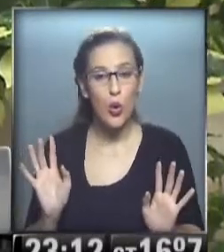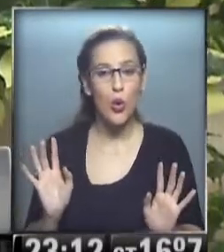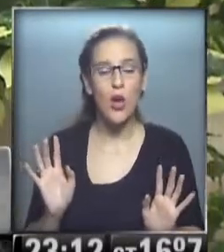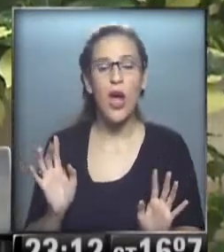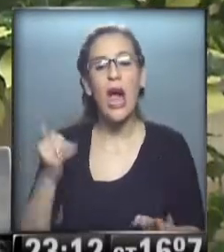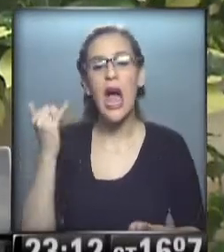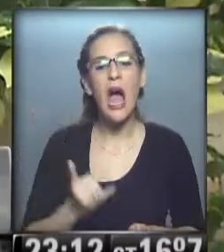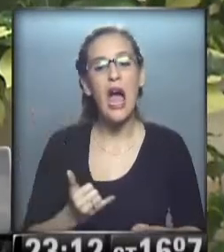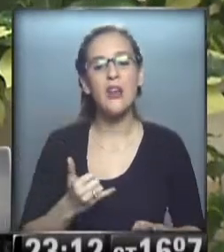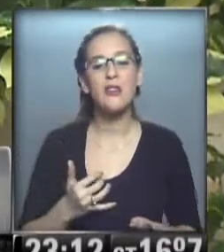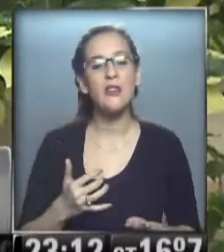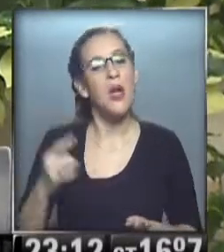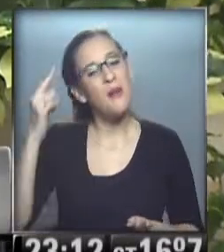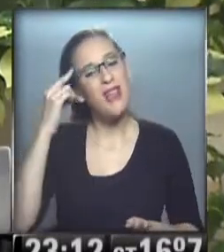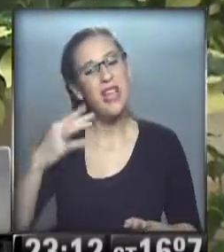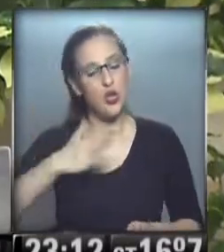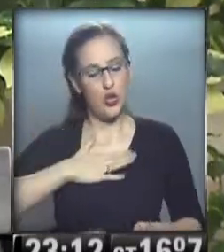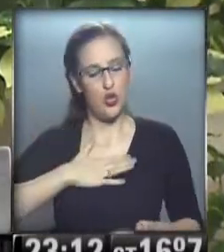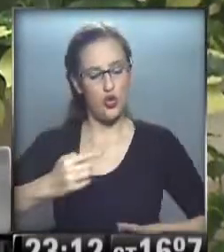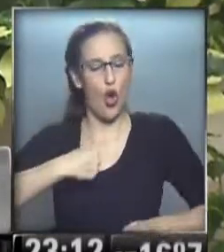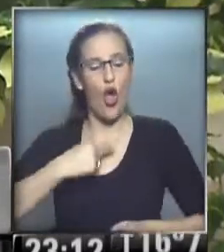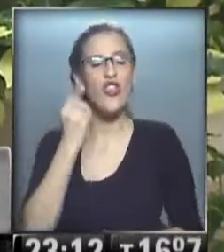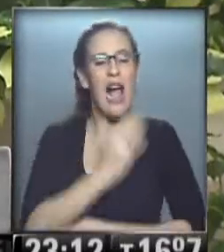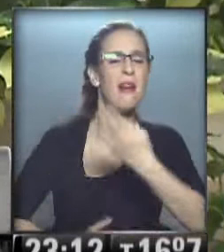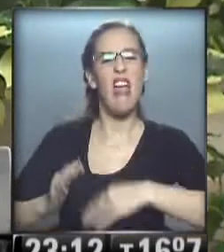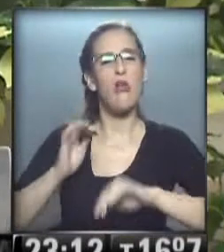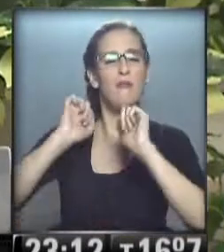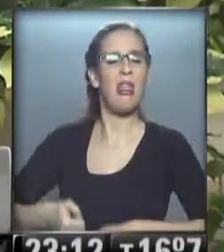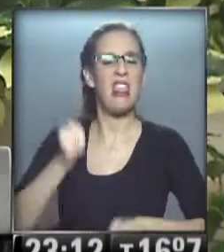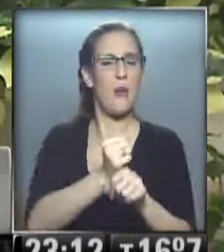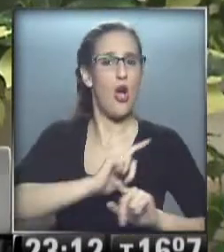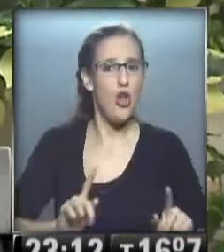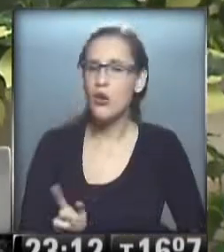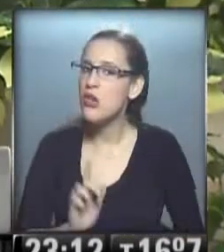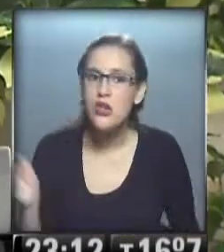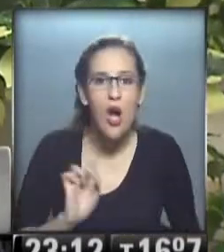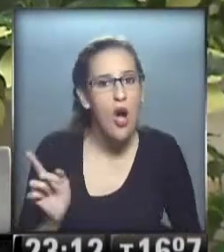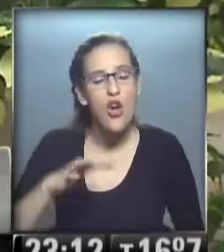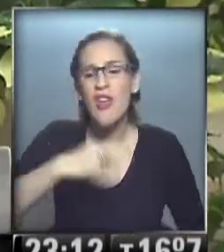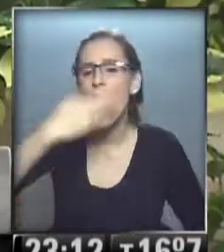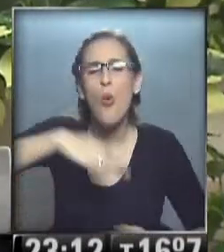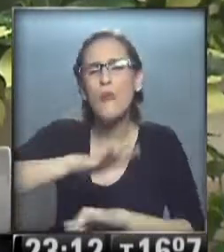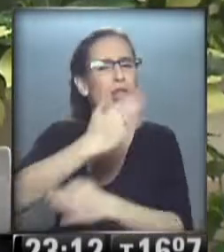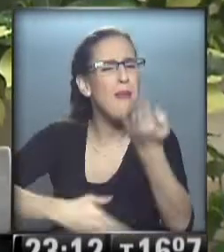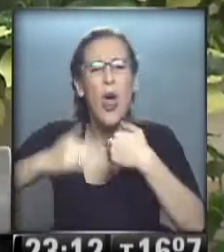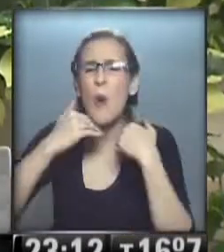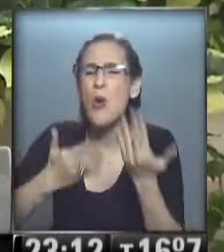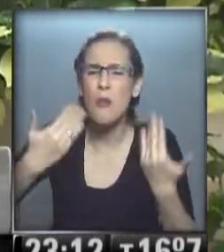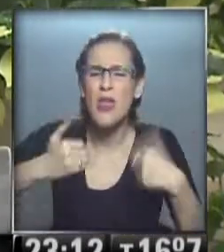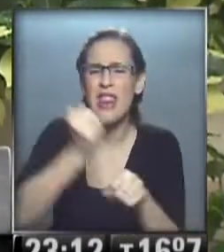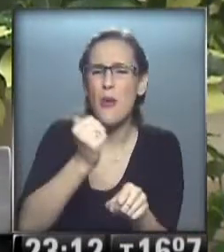ponía en primera persona era mi discapacidad. Cosa que me dijeron que acá aprendí que no. Dejarlo al último eso.